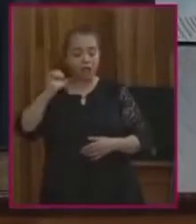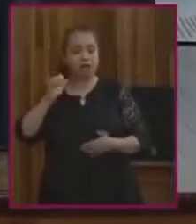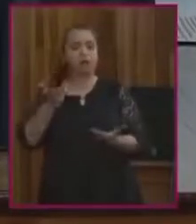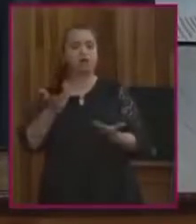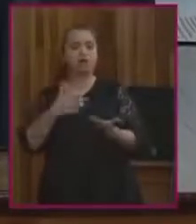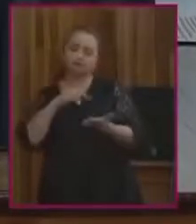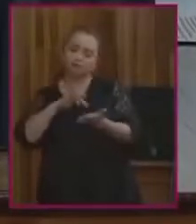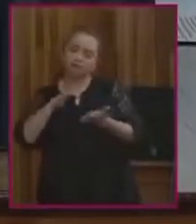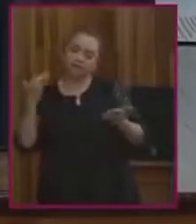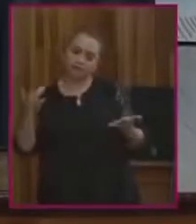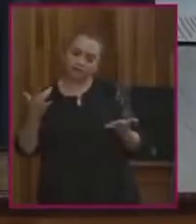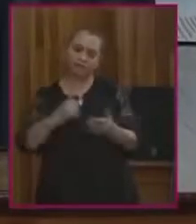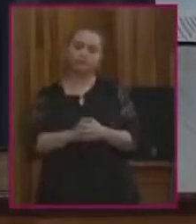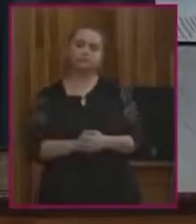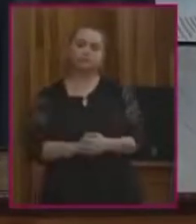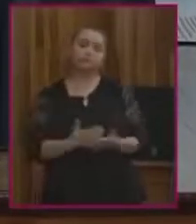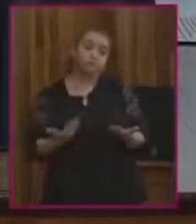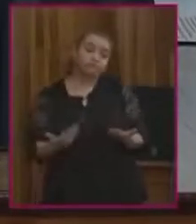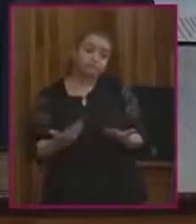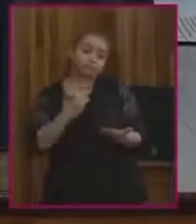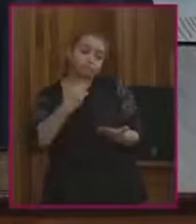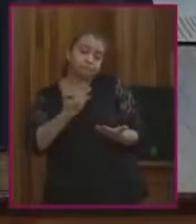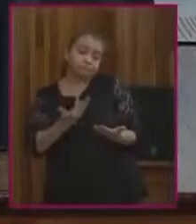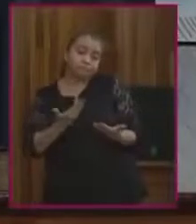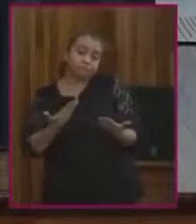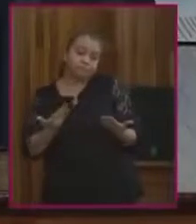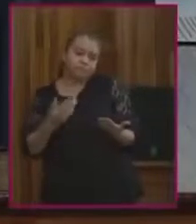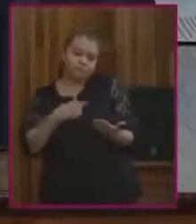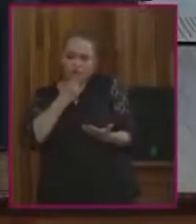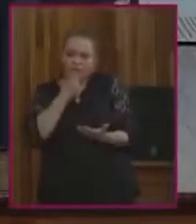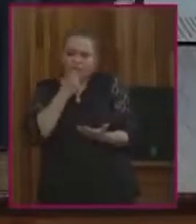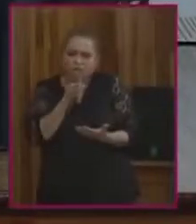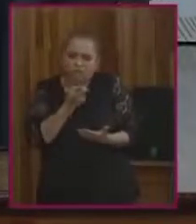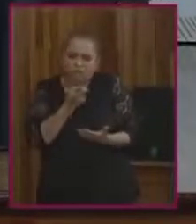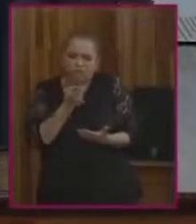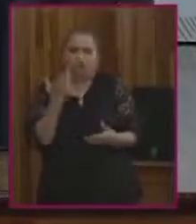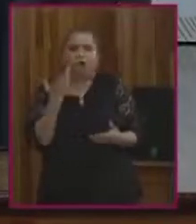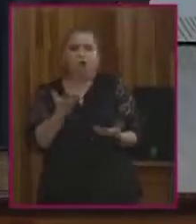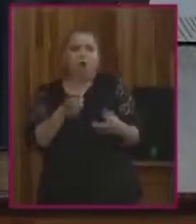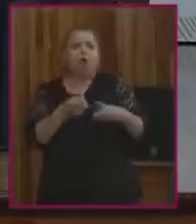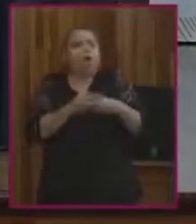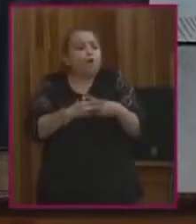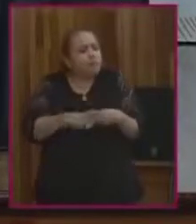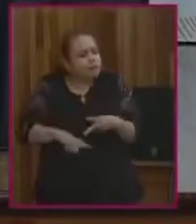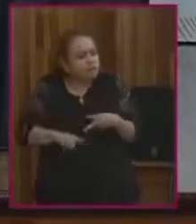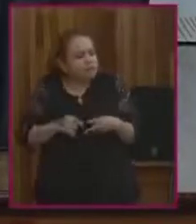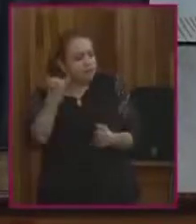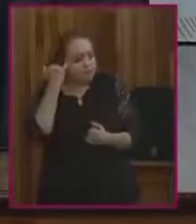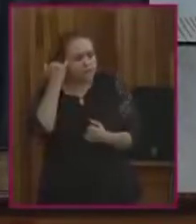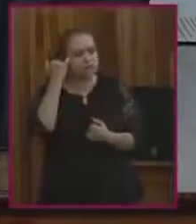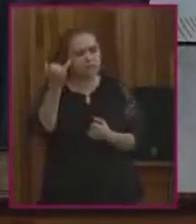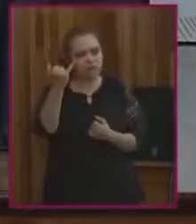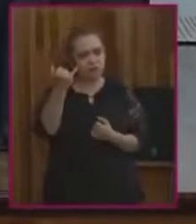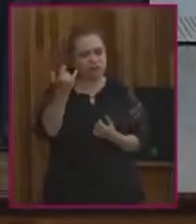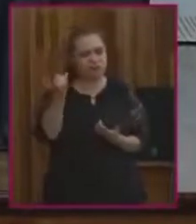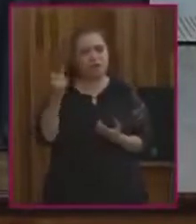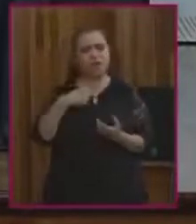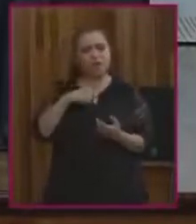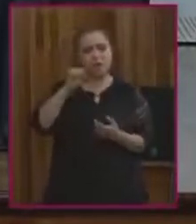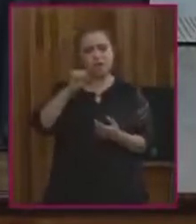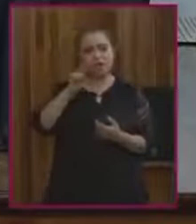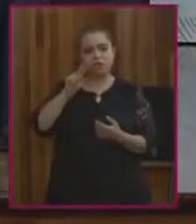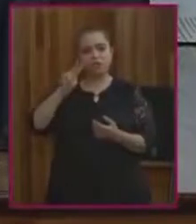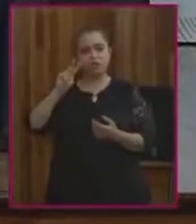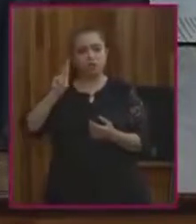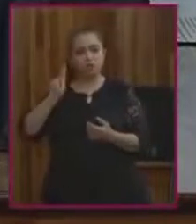Gracias. Bueno, pues yo quisiera partir de esta idea del subsecretario de Educación